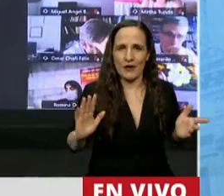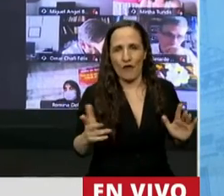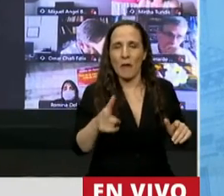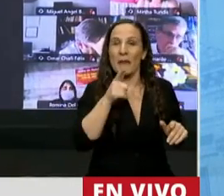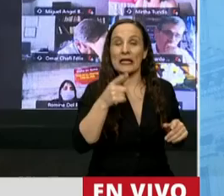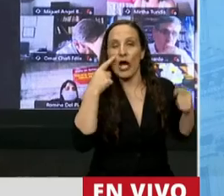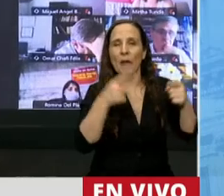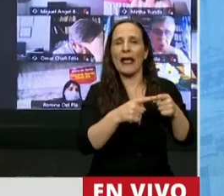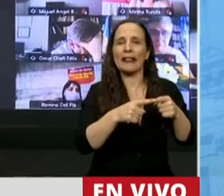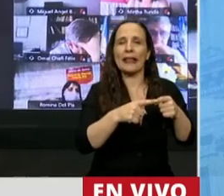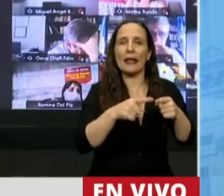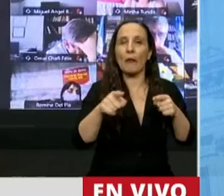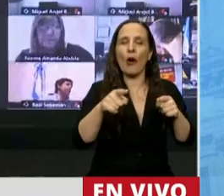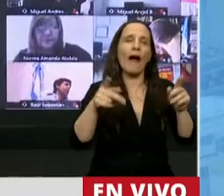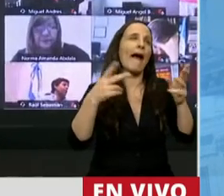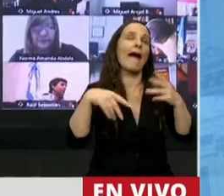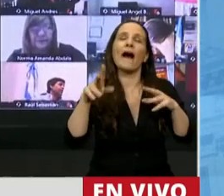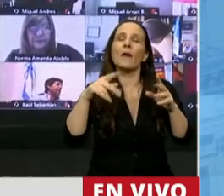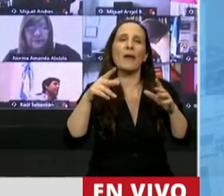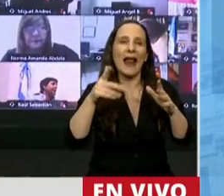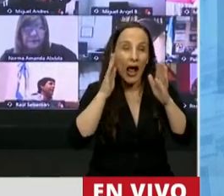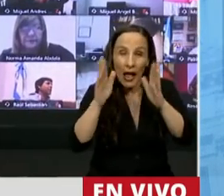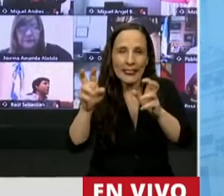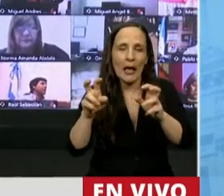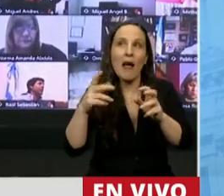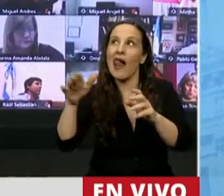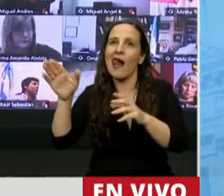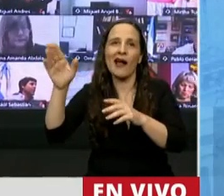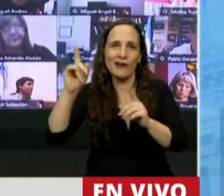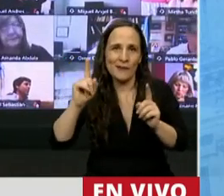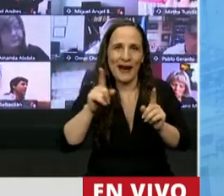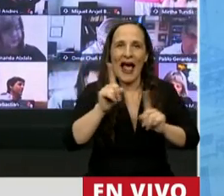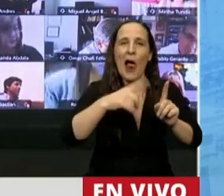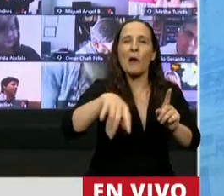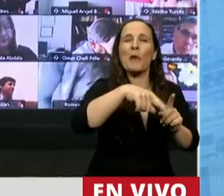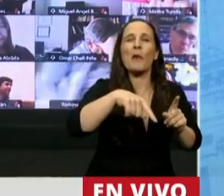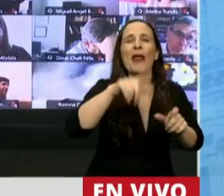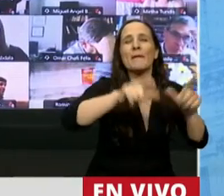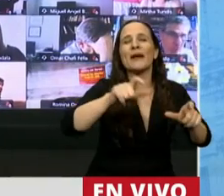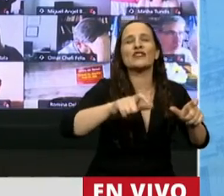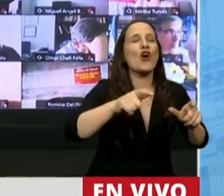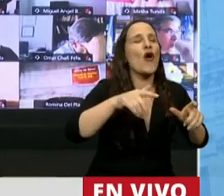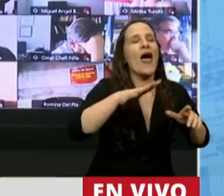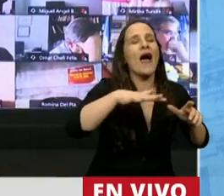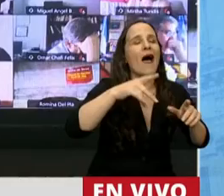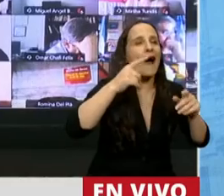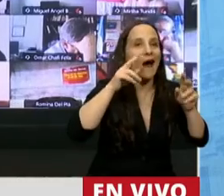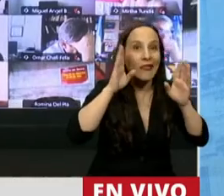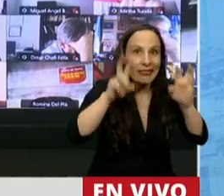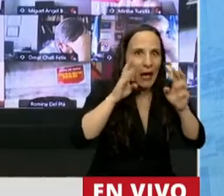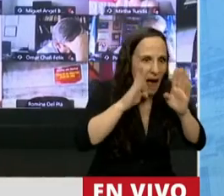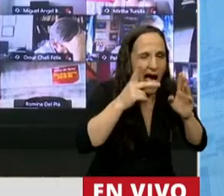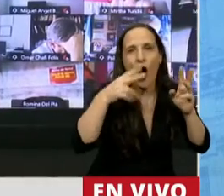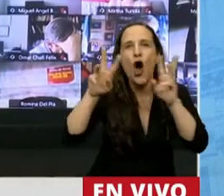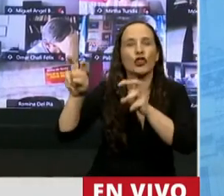distractivo para contentar a algún sector, para distraer la atención del pueblo y sobre todo